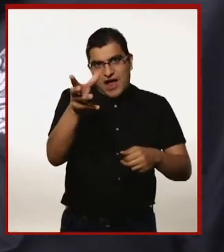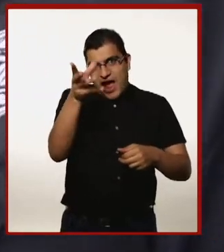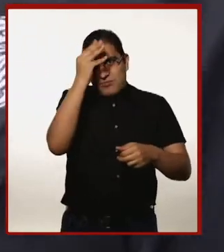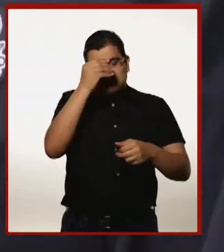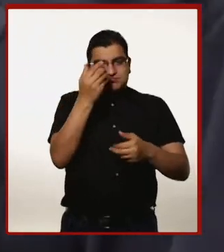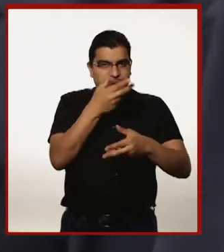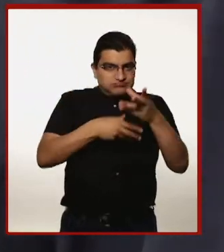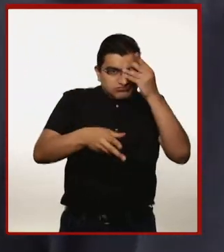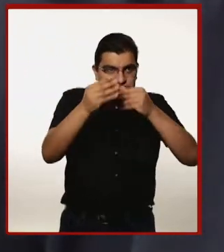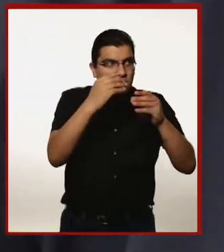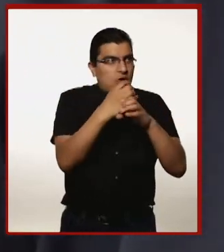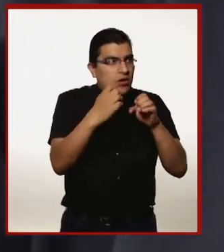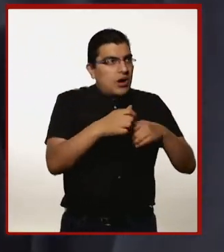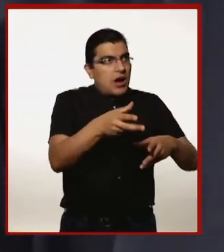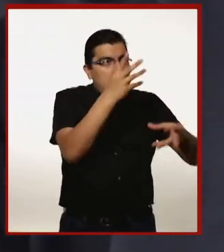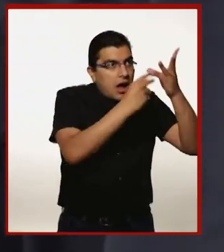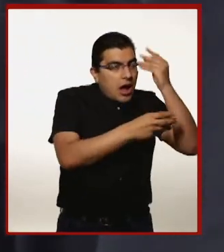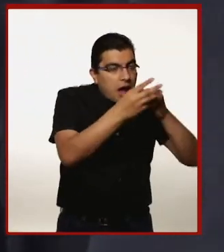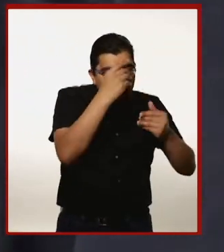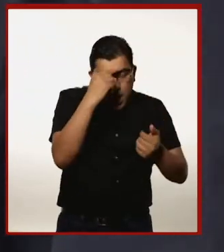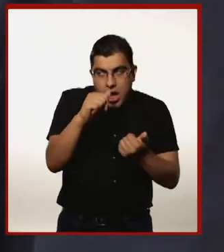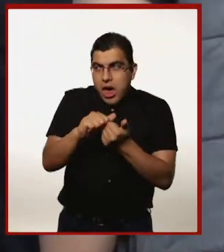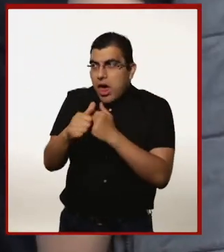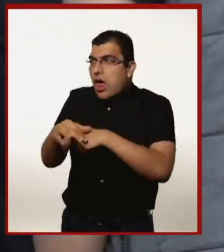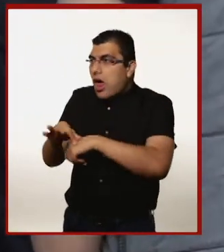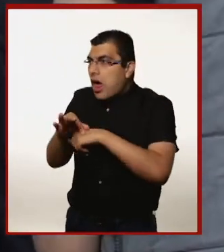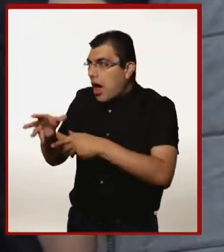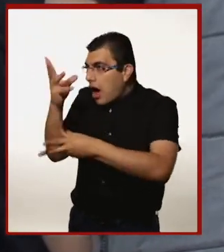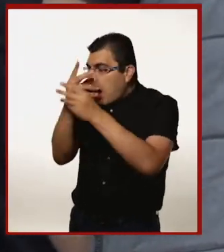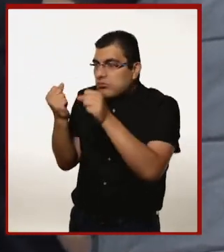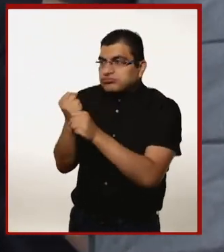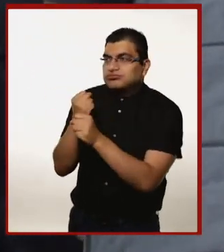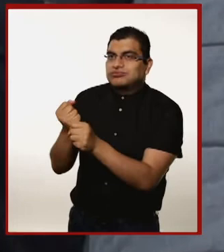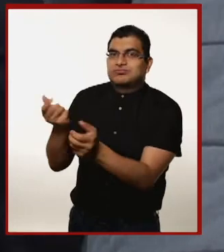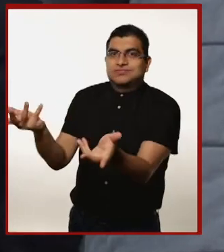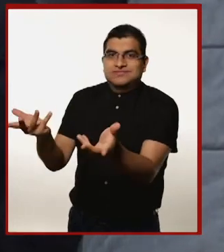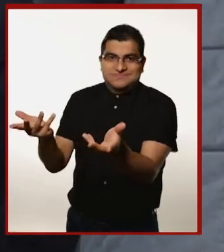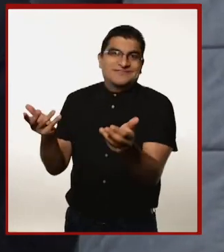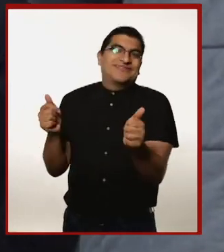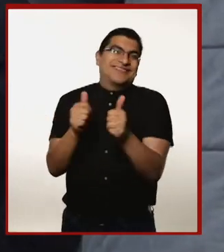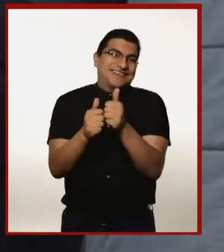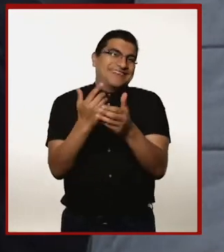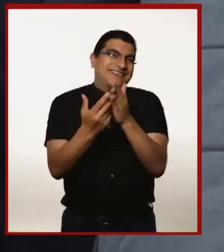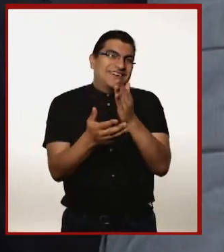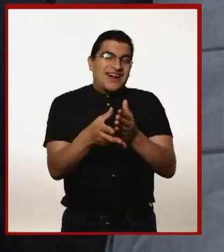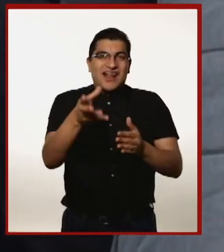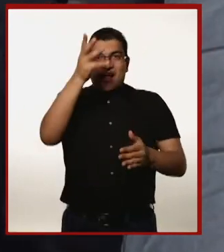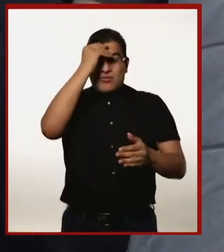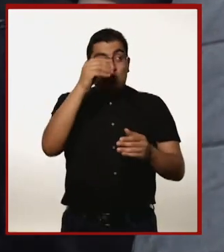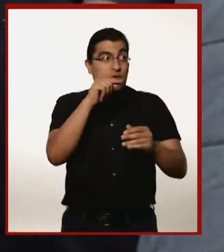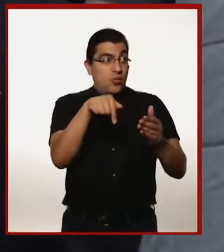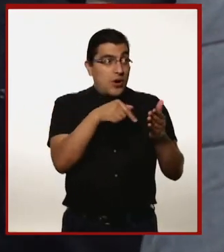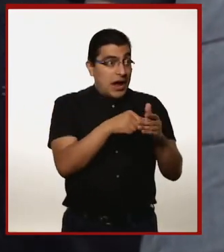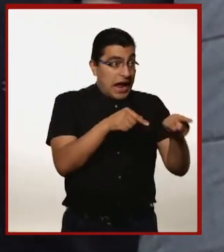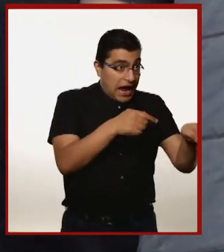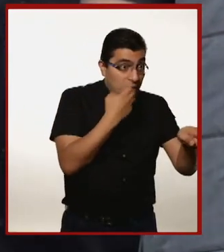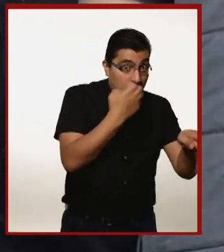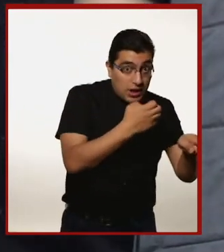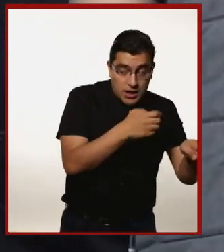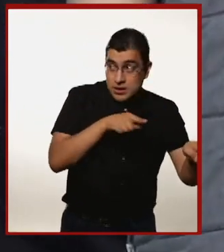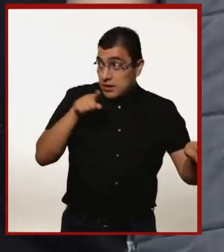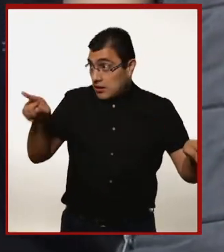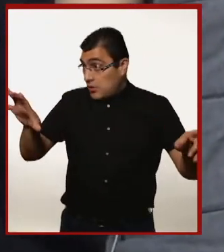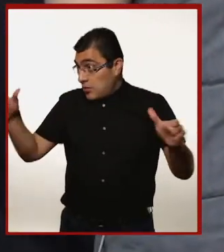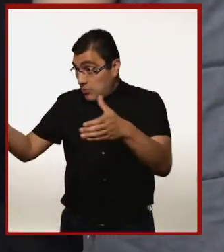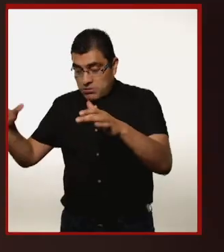habilidades, poner en práctica lo que hemos ido aprendiendo. Creo que tiene que nutrirse mutuamente para que lo que ocurre en un lado no